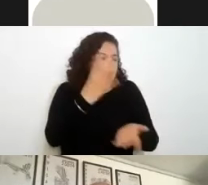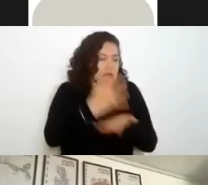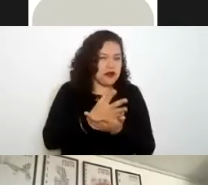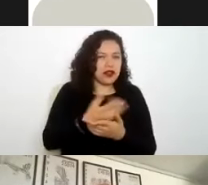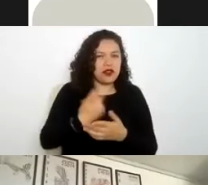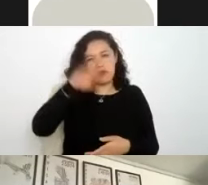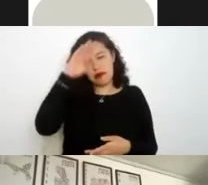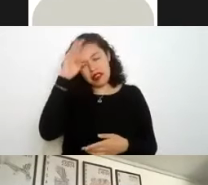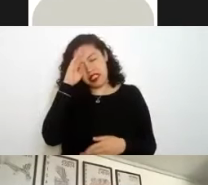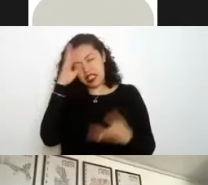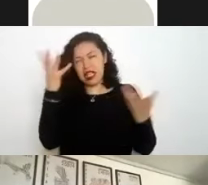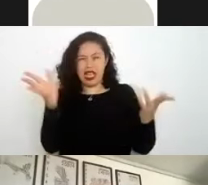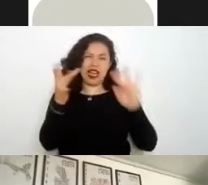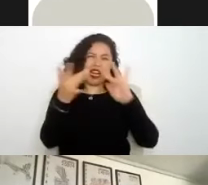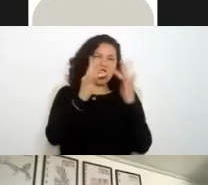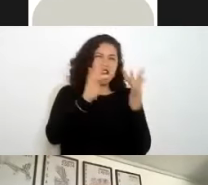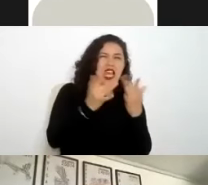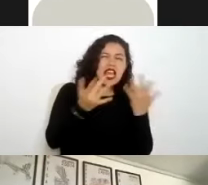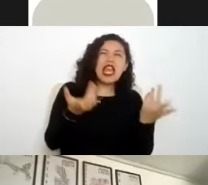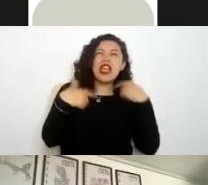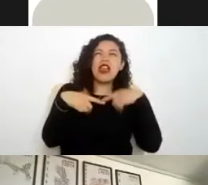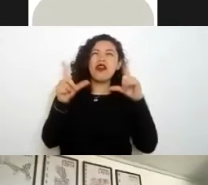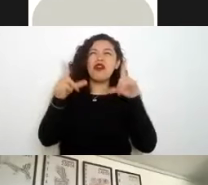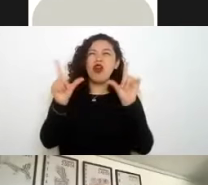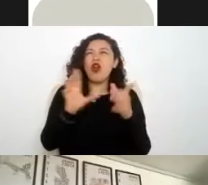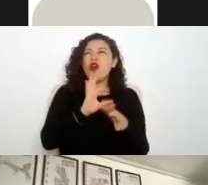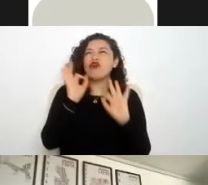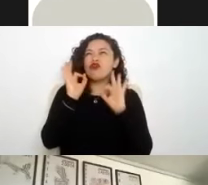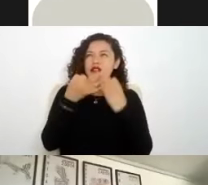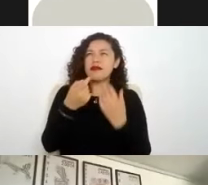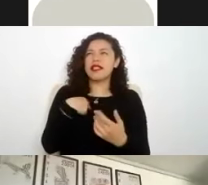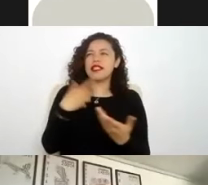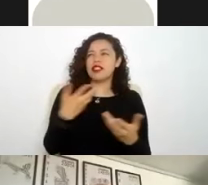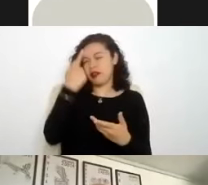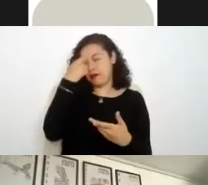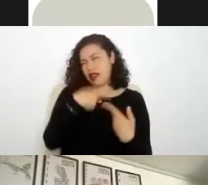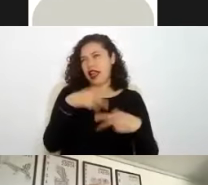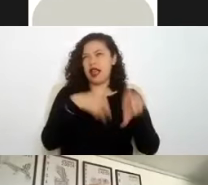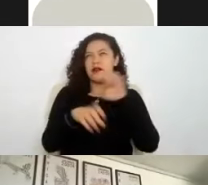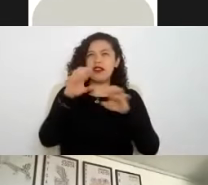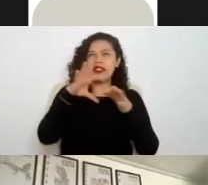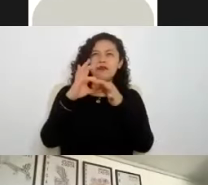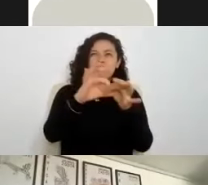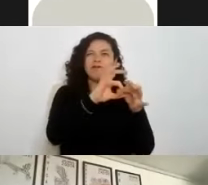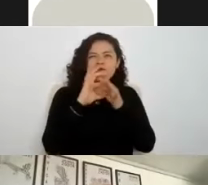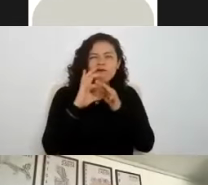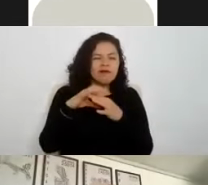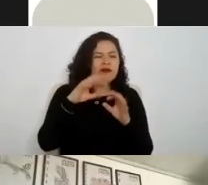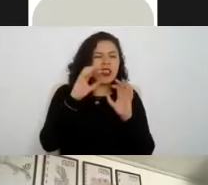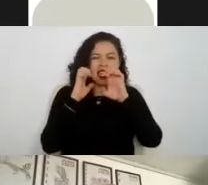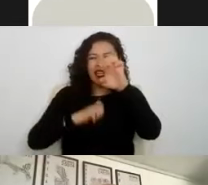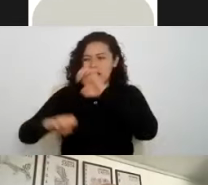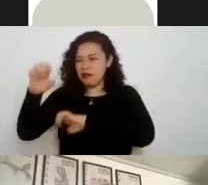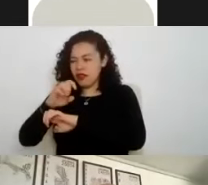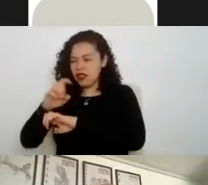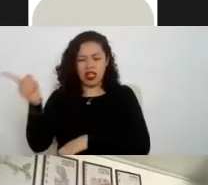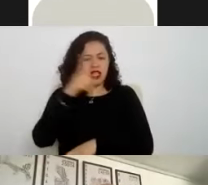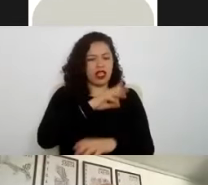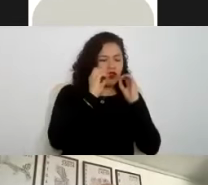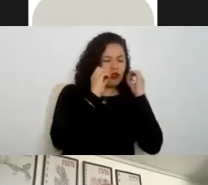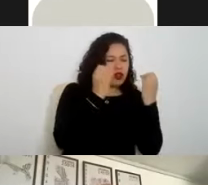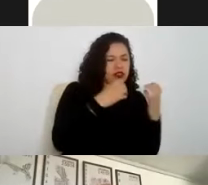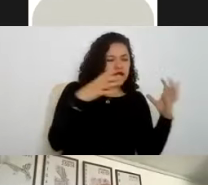pensando cómo hacer una red, una plataforma en donde pudiéramos unir a las empresas con las organizaciones. Y en 2017, que